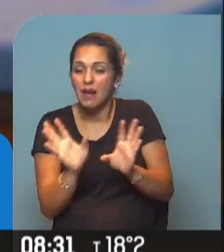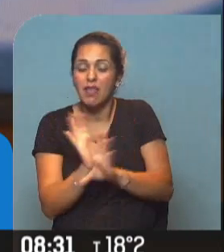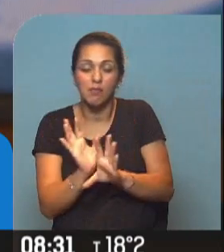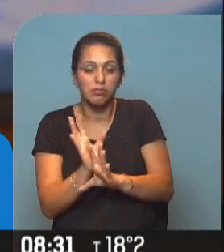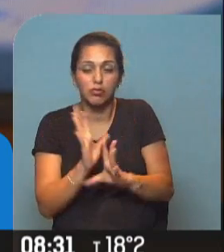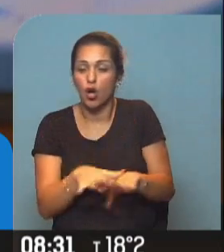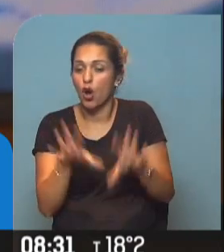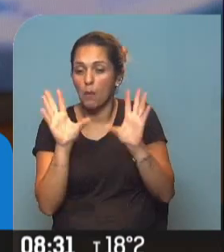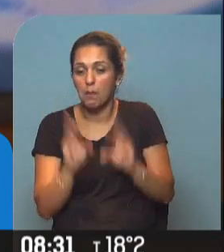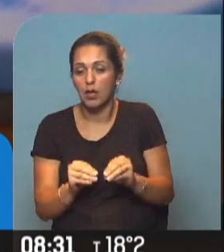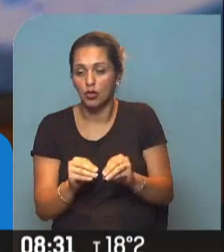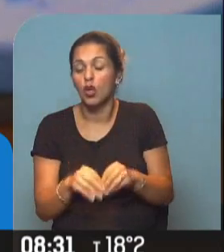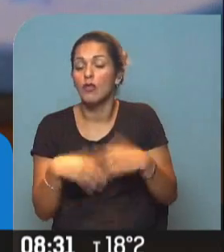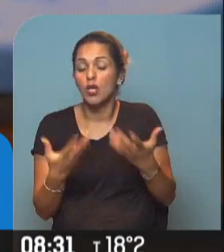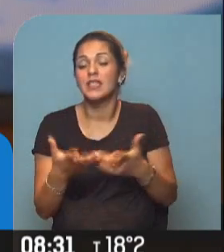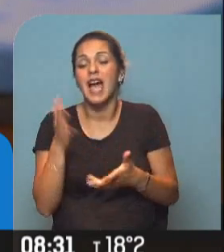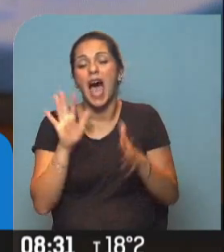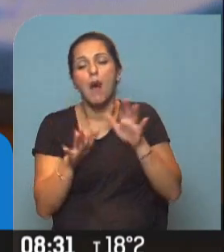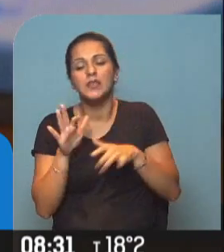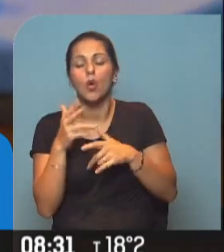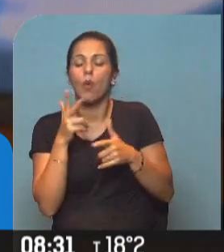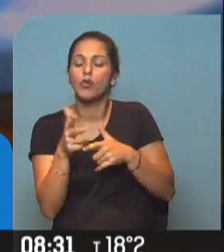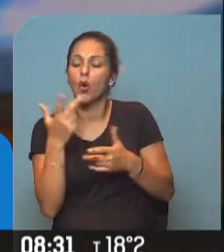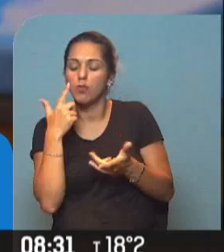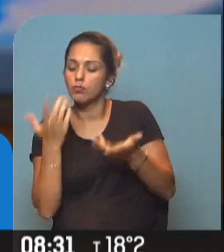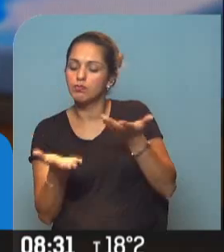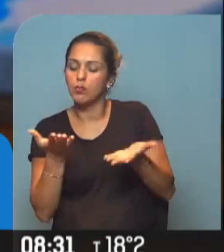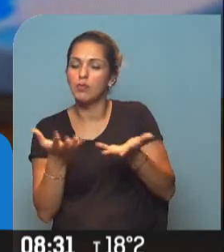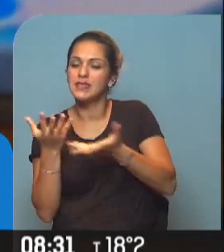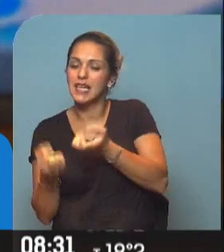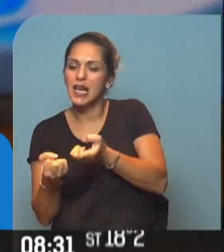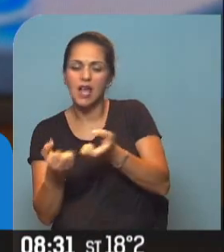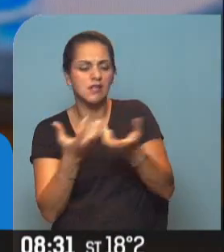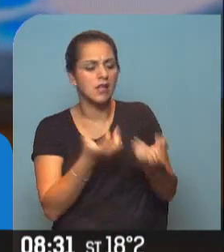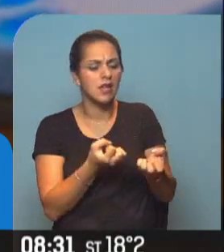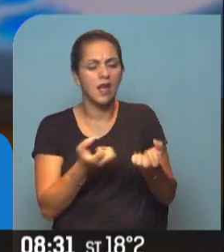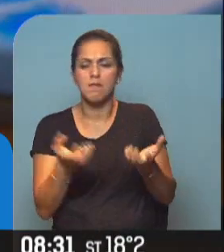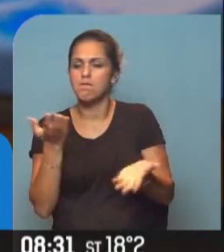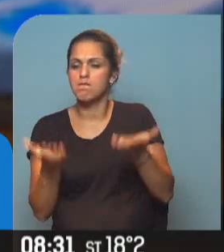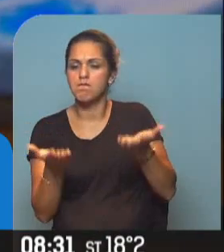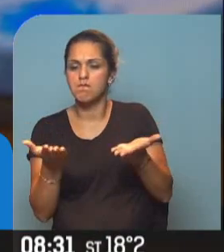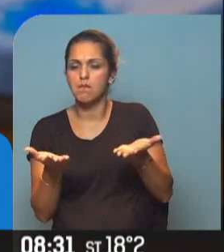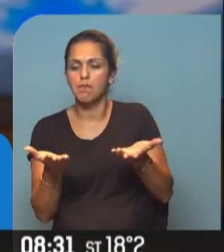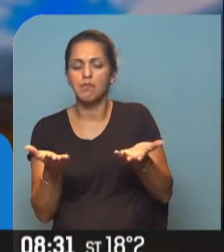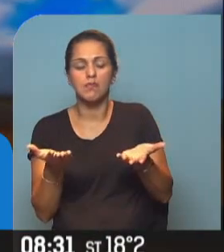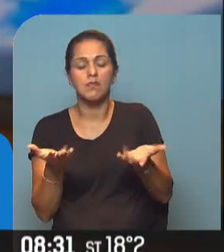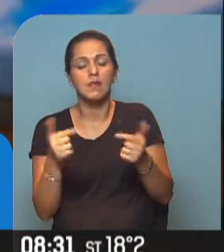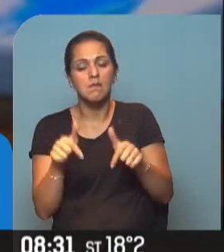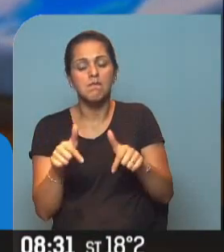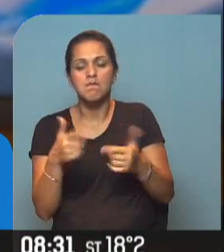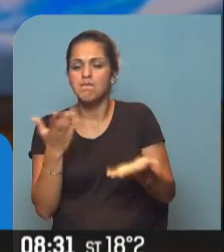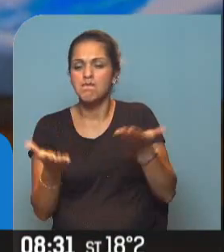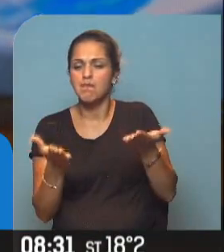totales a veces cuando comparamos una sequía con otra creo que las comparaciones son odiosas pero en esto también